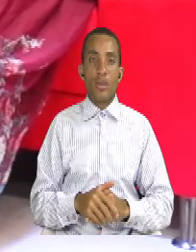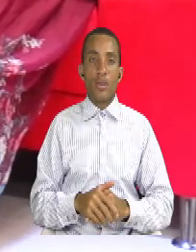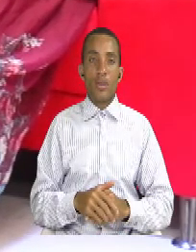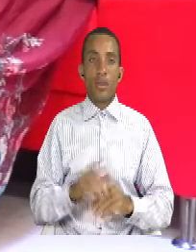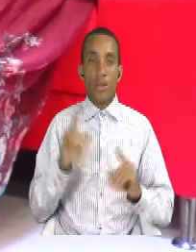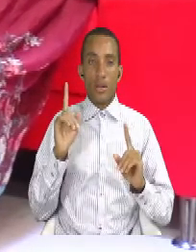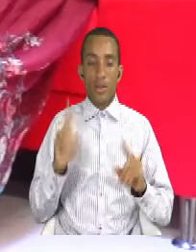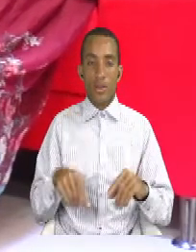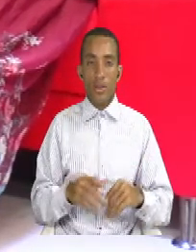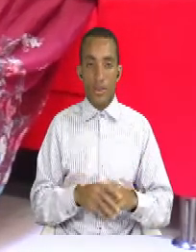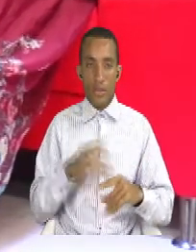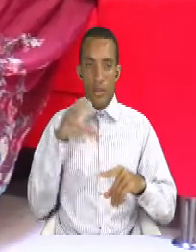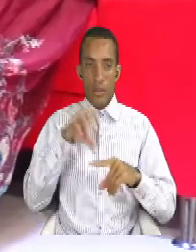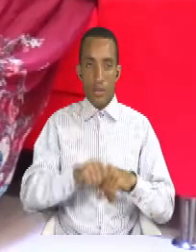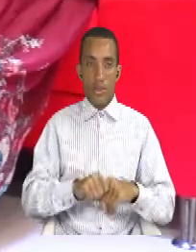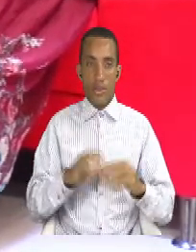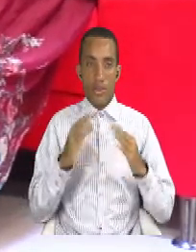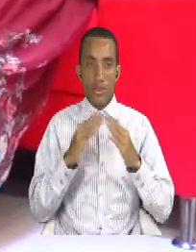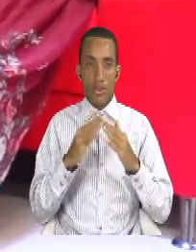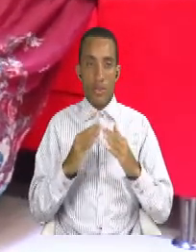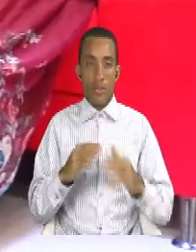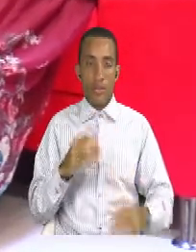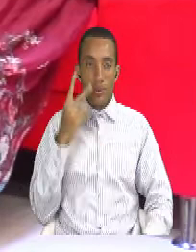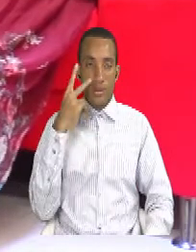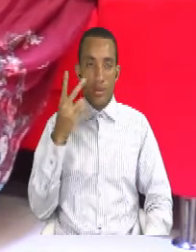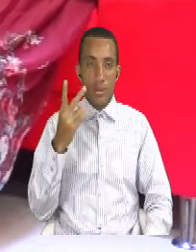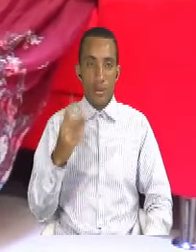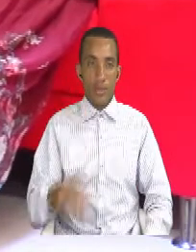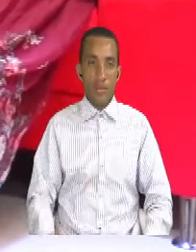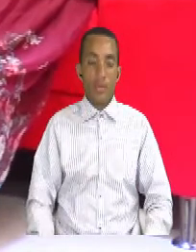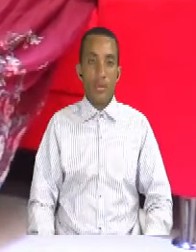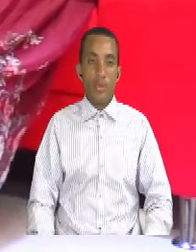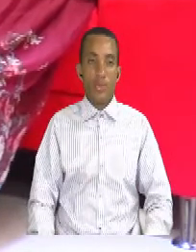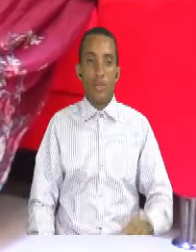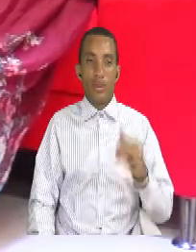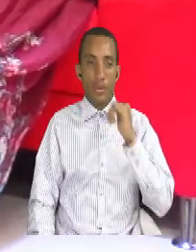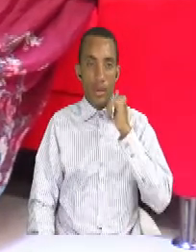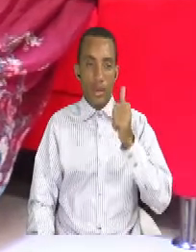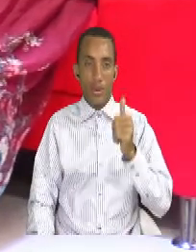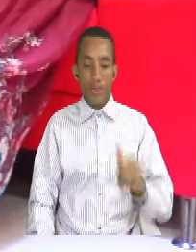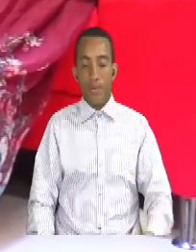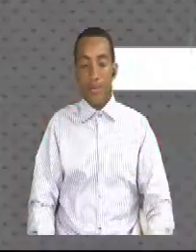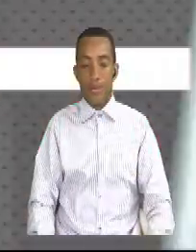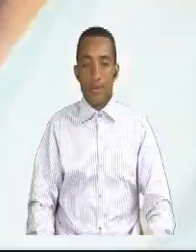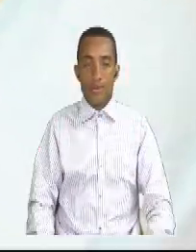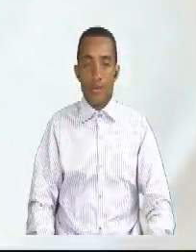cita con En Casa. Nos vemos en nuestro programa del día de mañana. Chao, chao.